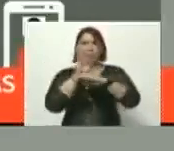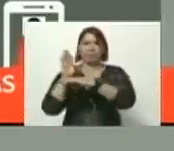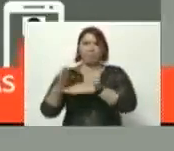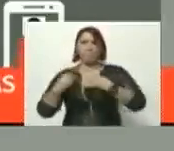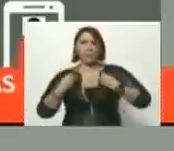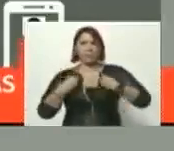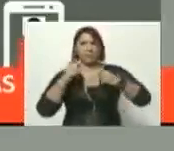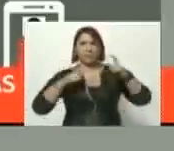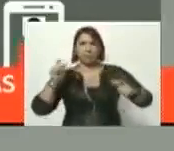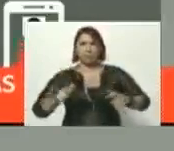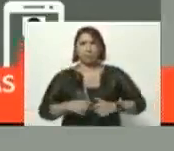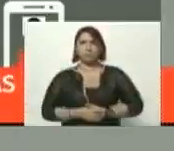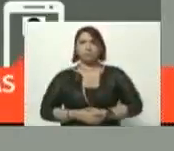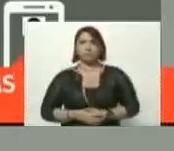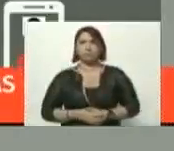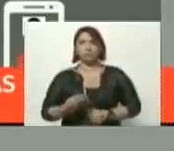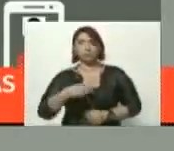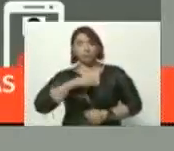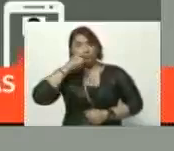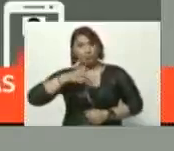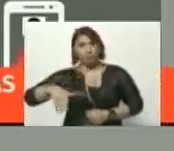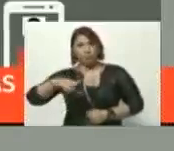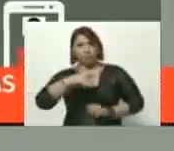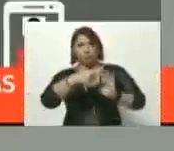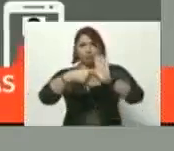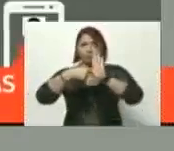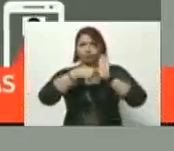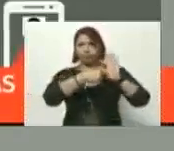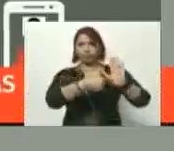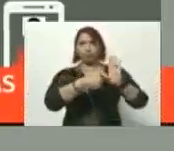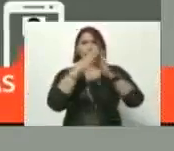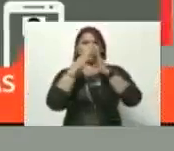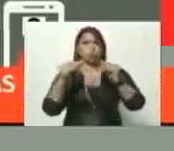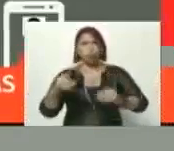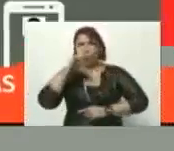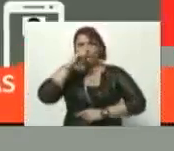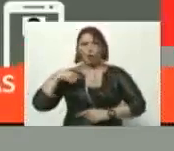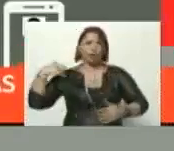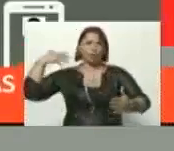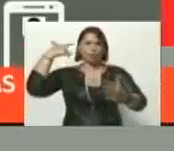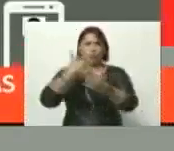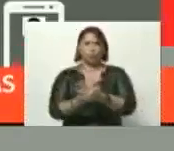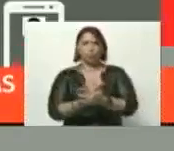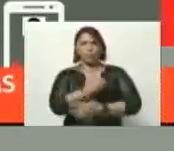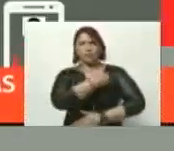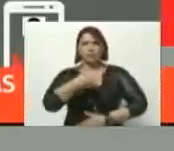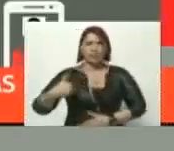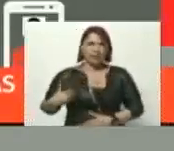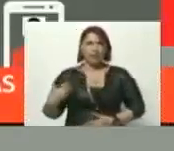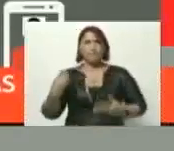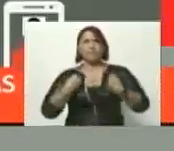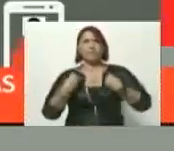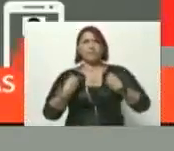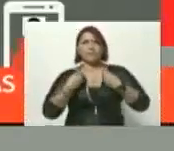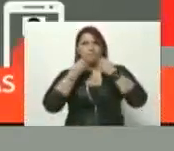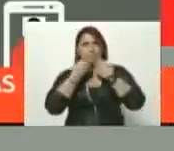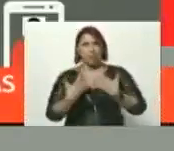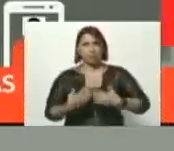la gente. Nuestro pueblo ha demostrado en todos estos años que quiere el vivir